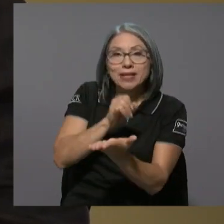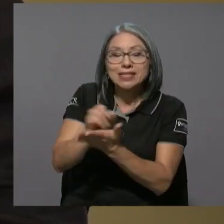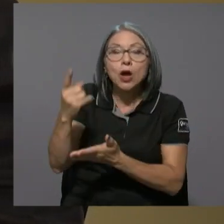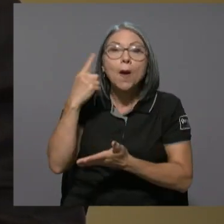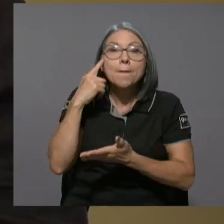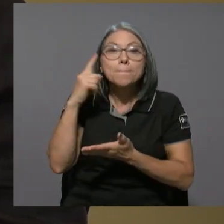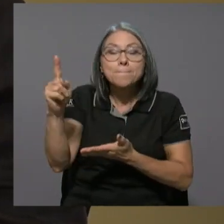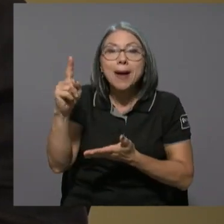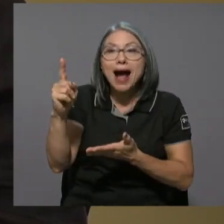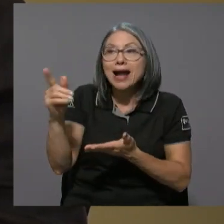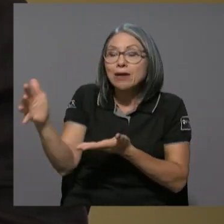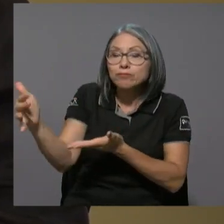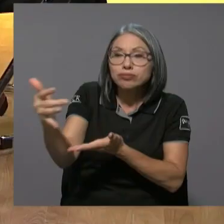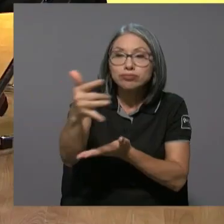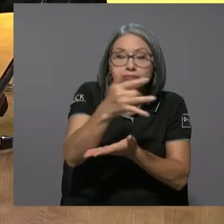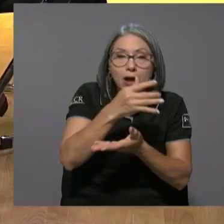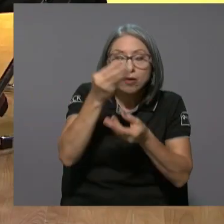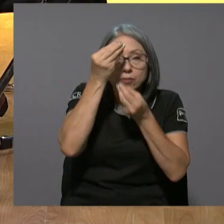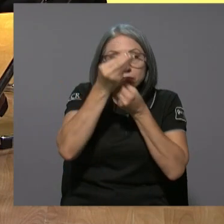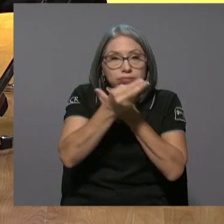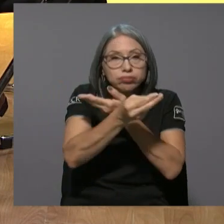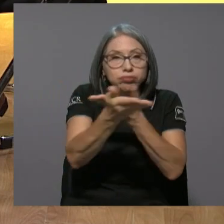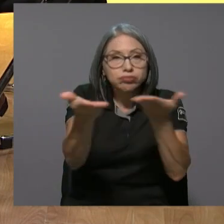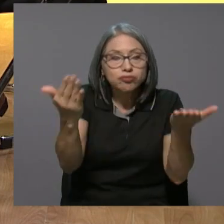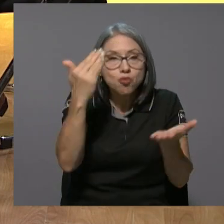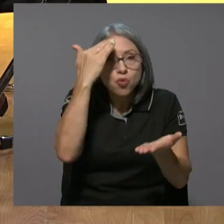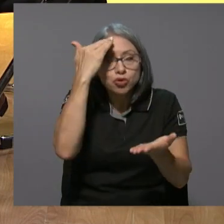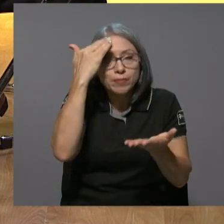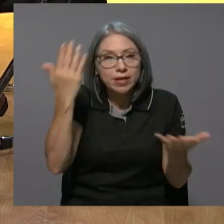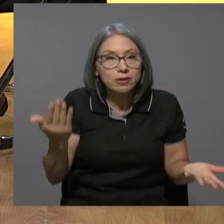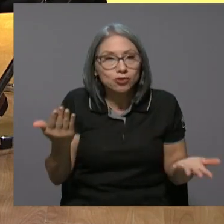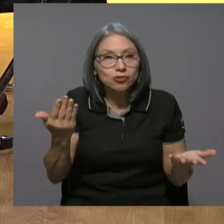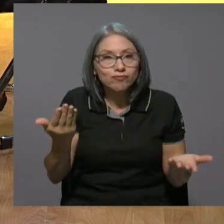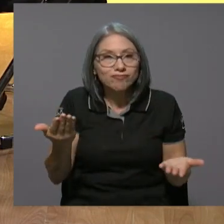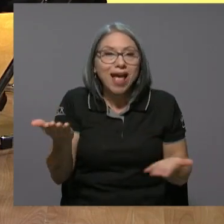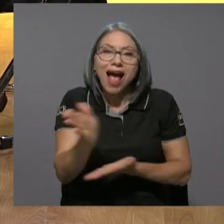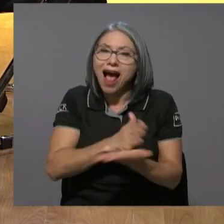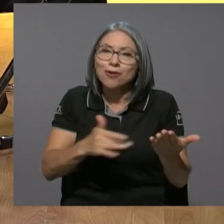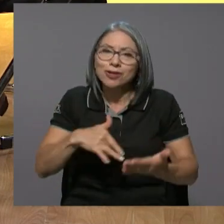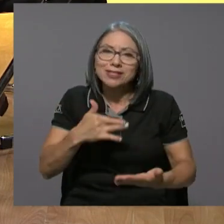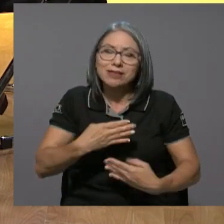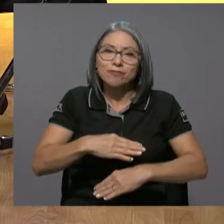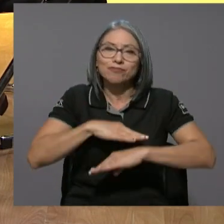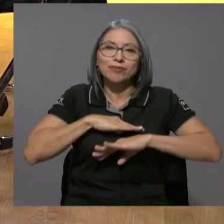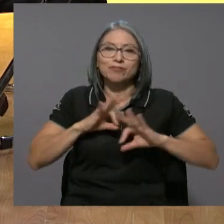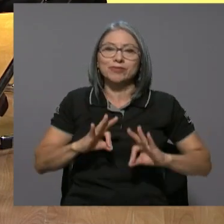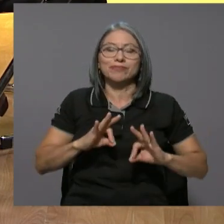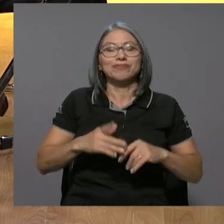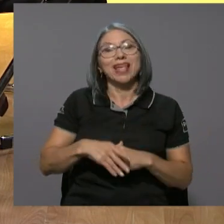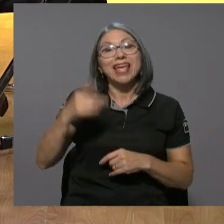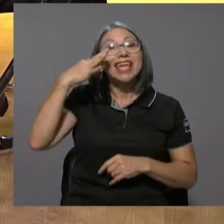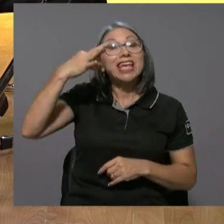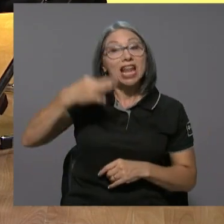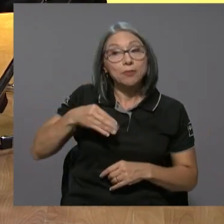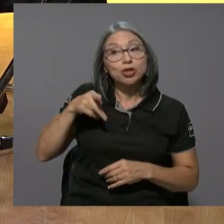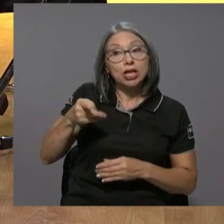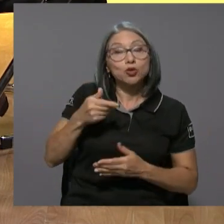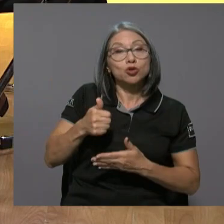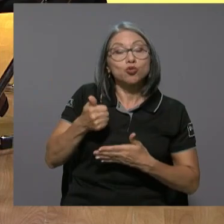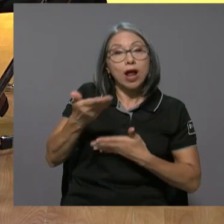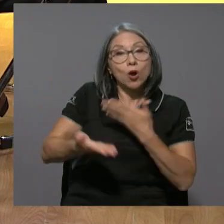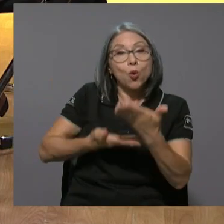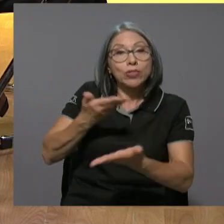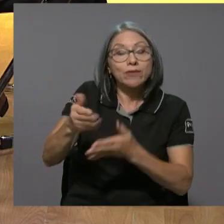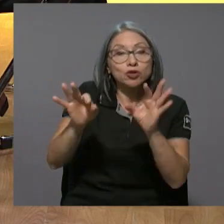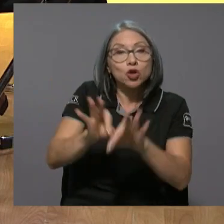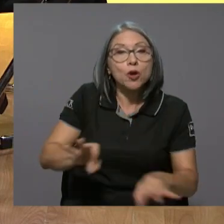estas ideas y de estos conocimientos, pues sencillamente ha sido algo muy, muy satisfactorio. Y creemos que es una contribución importante de la institución